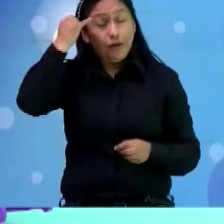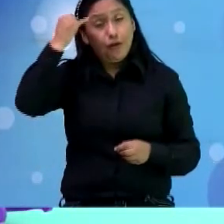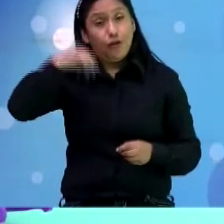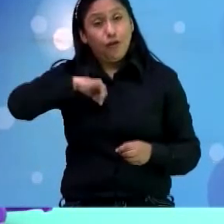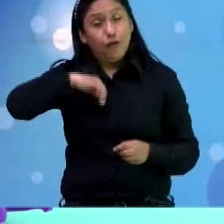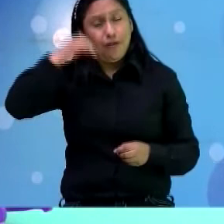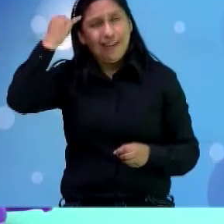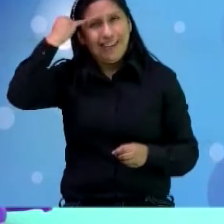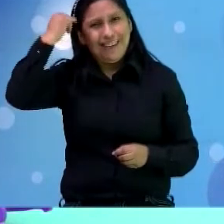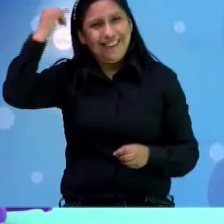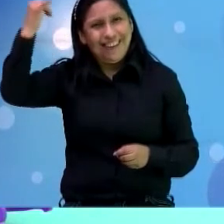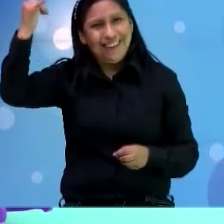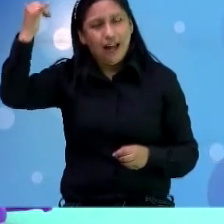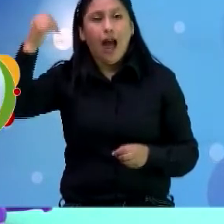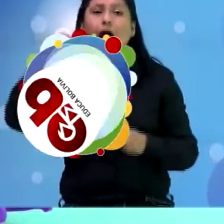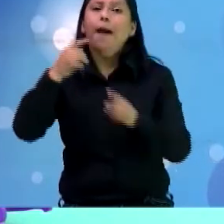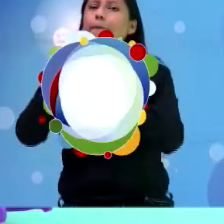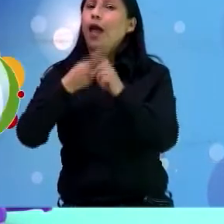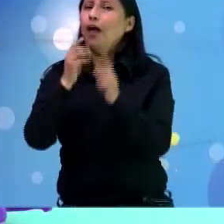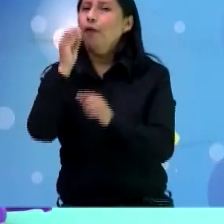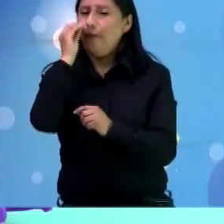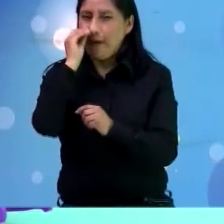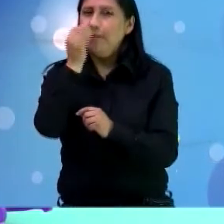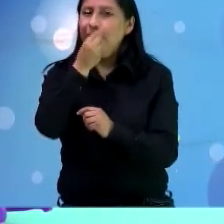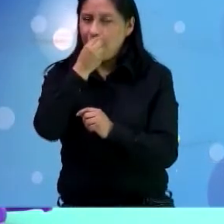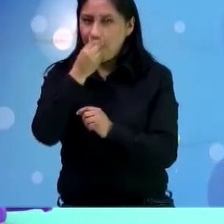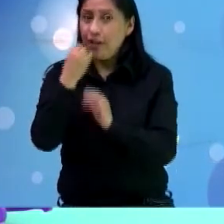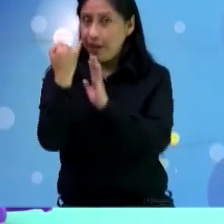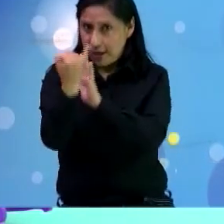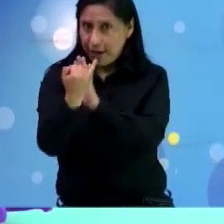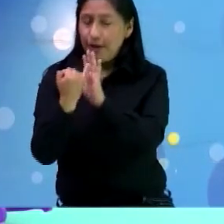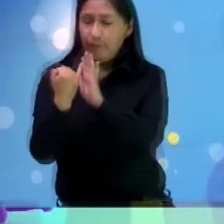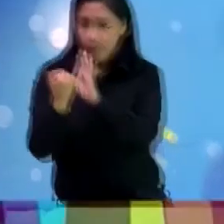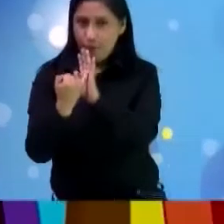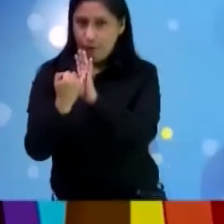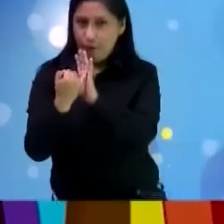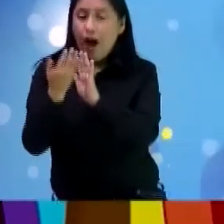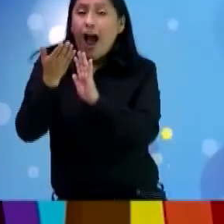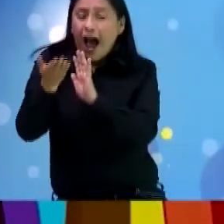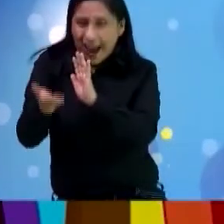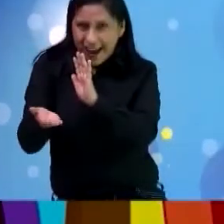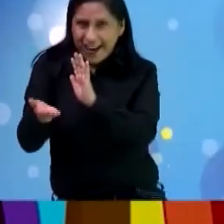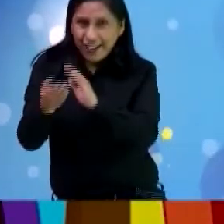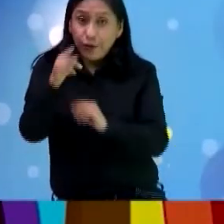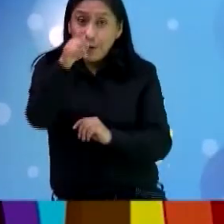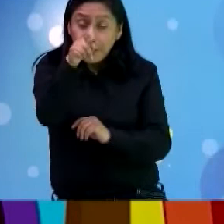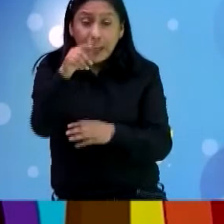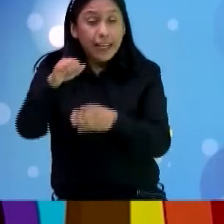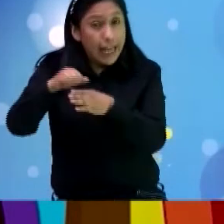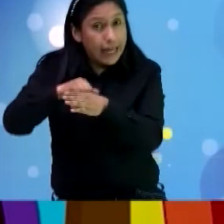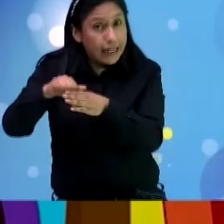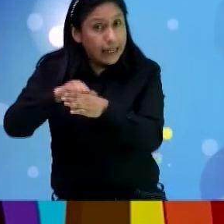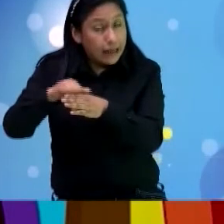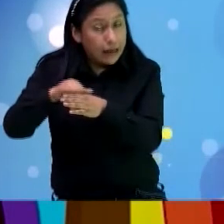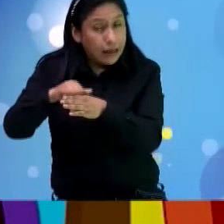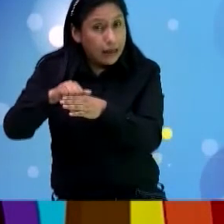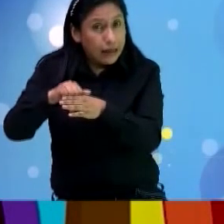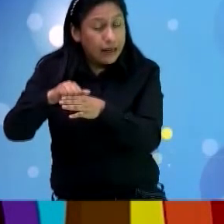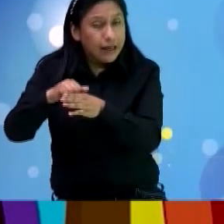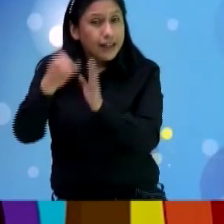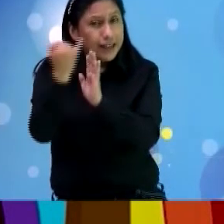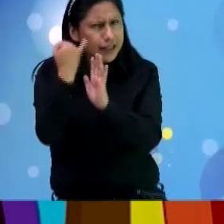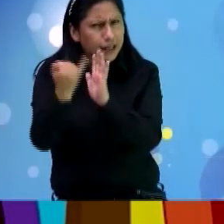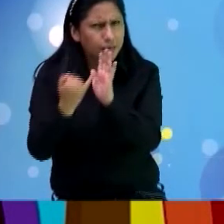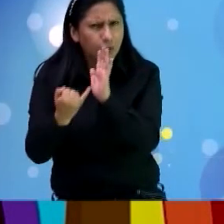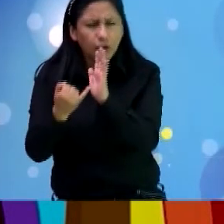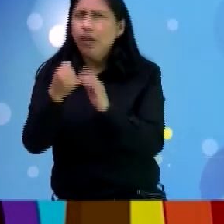sí es algo que existe. Entonces, mis amores, ustedes tienen que practicar igual en casa. Dibujen las cosas que